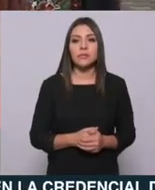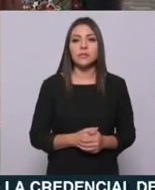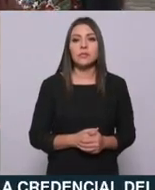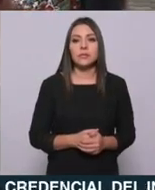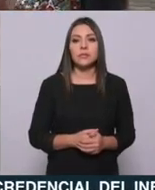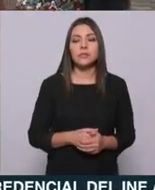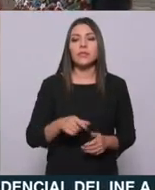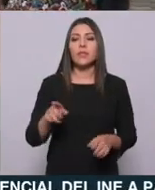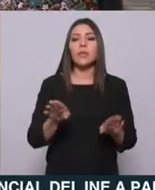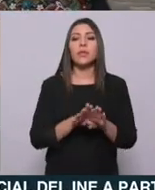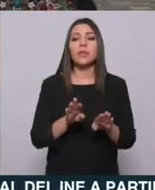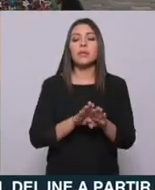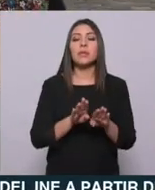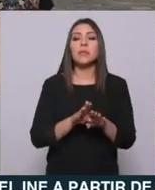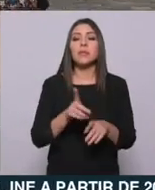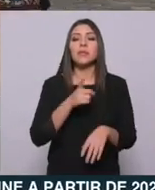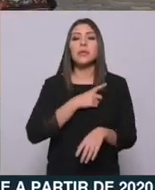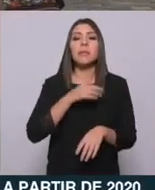maquillar